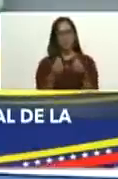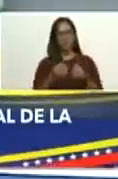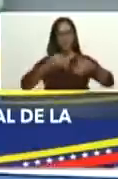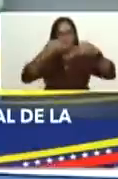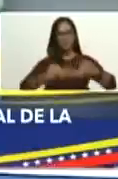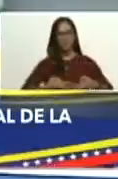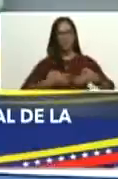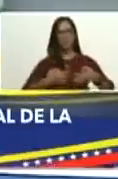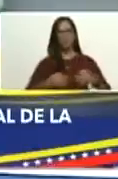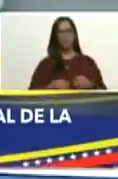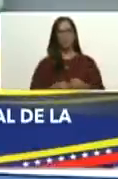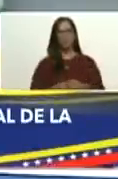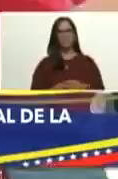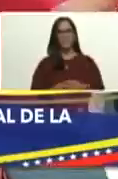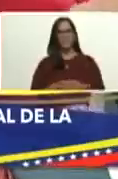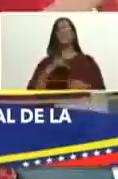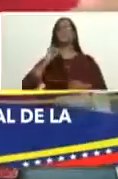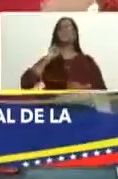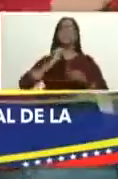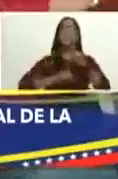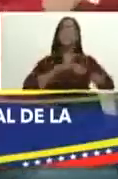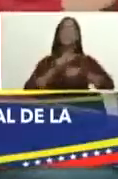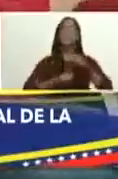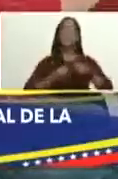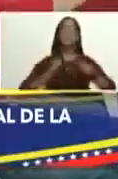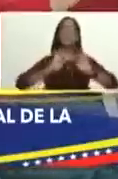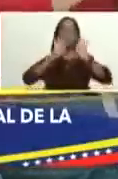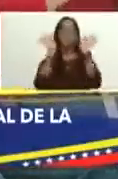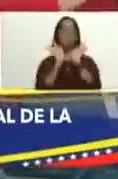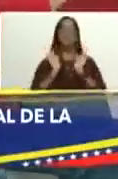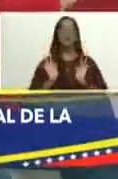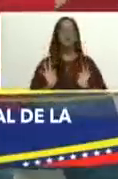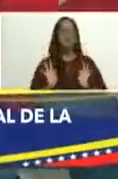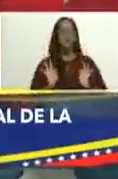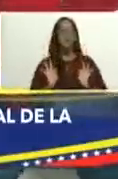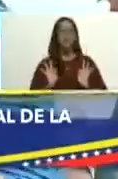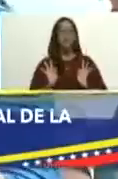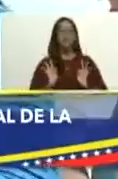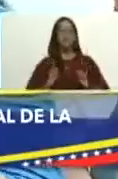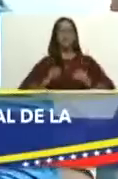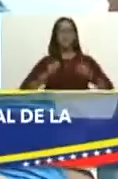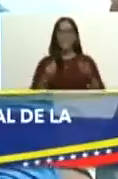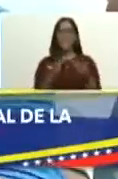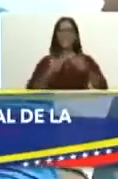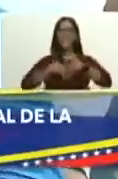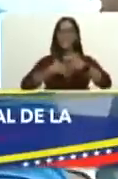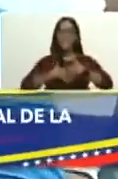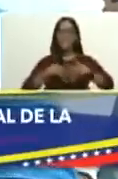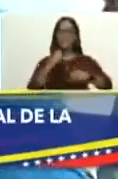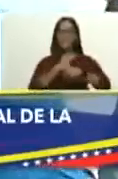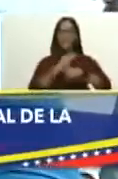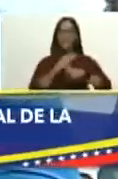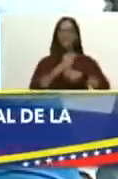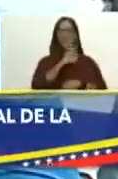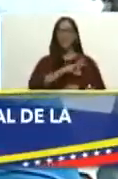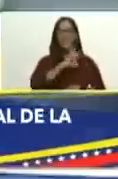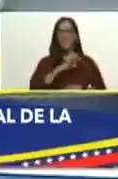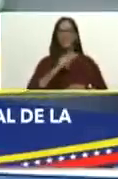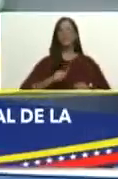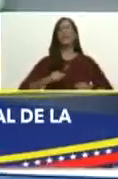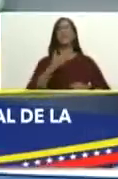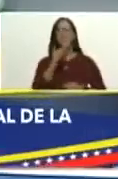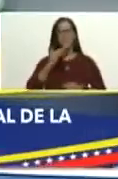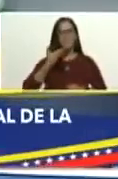seguridad. Y si lo hacemos como un modelo de gestión empresarial socialista, va a tener más éxito